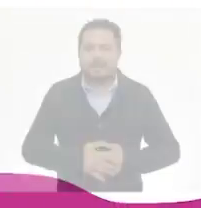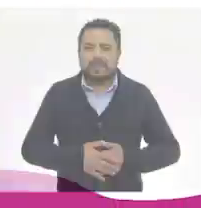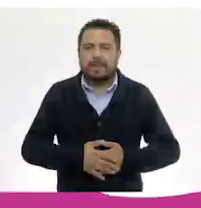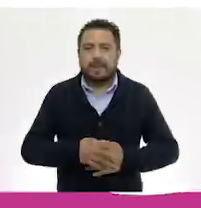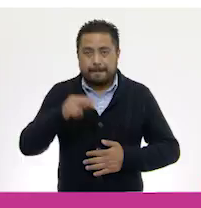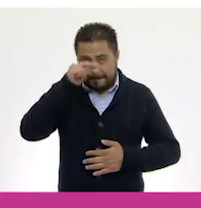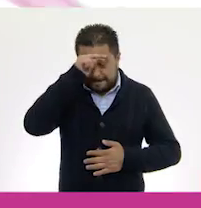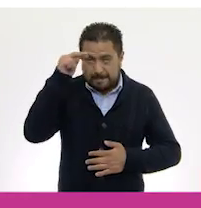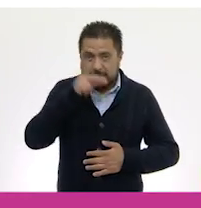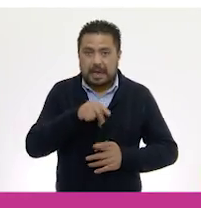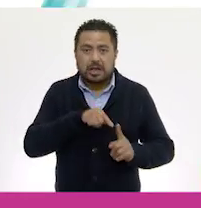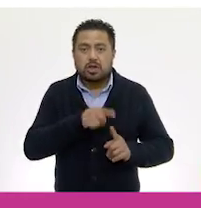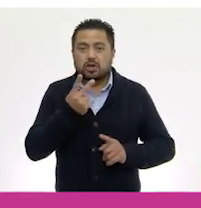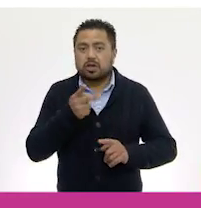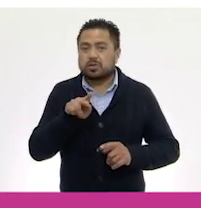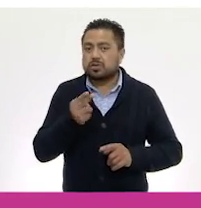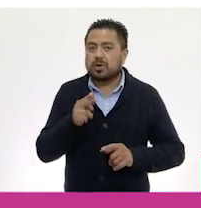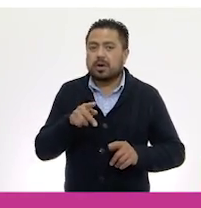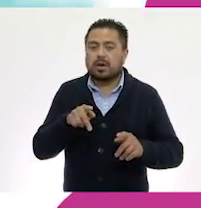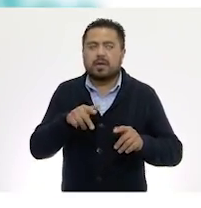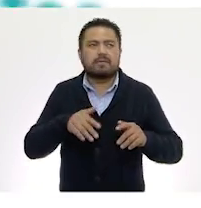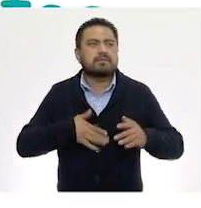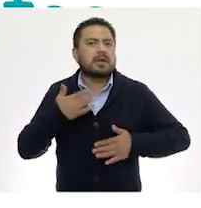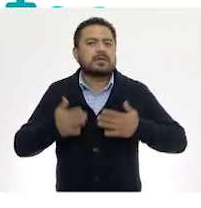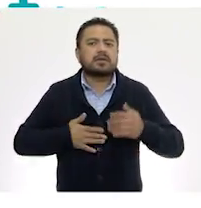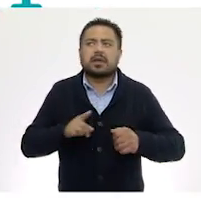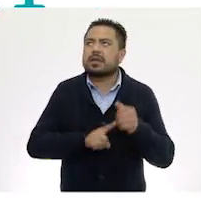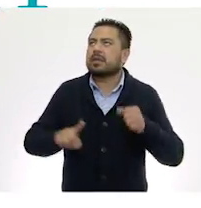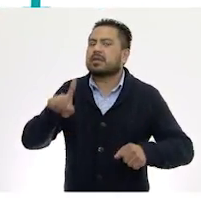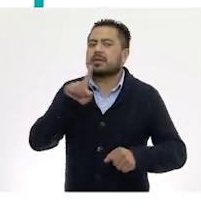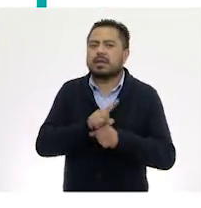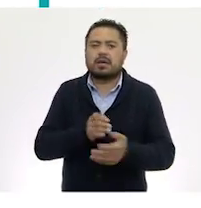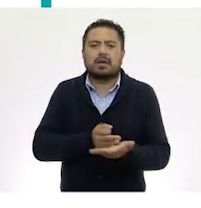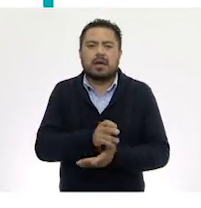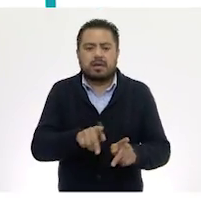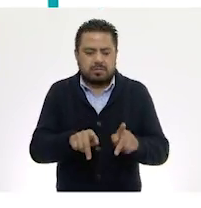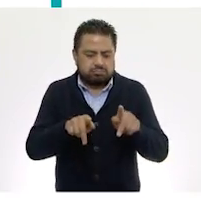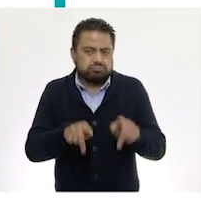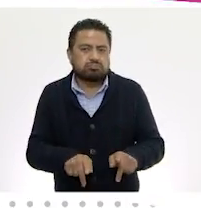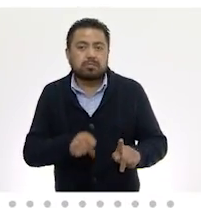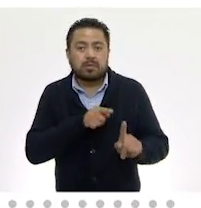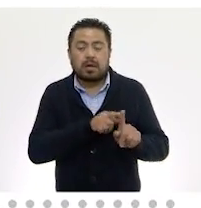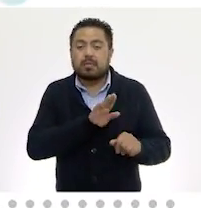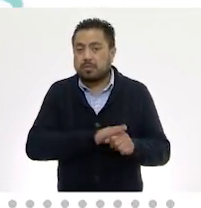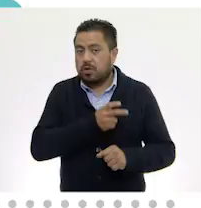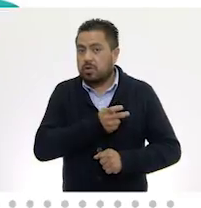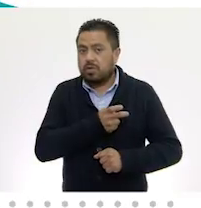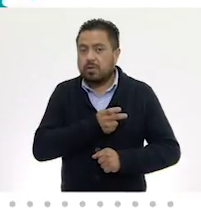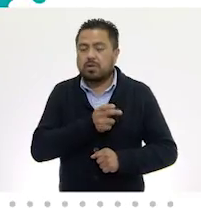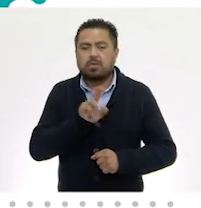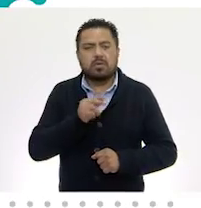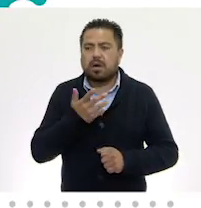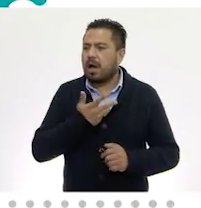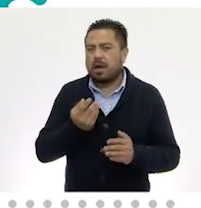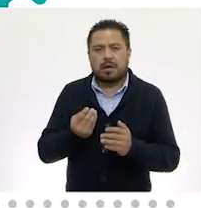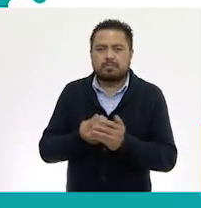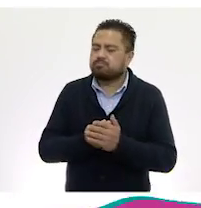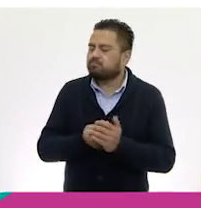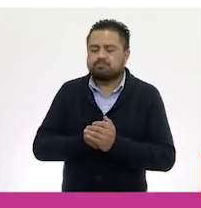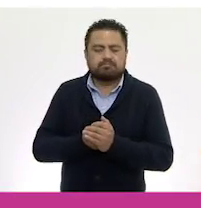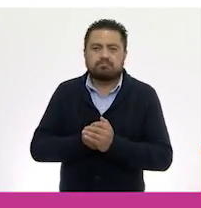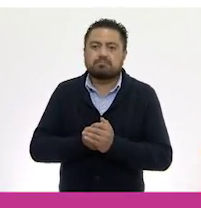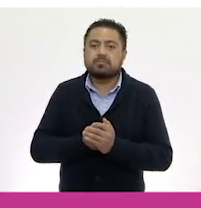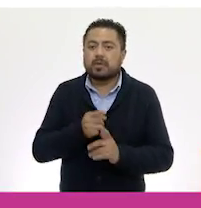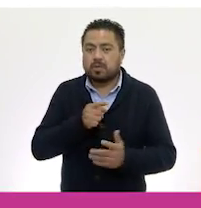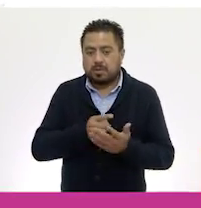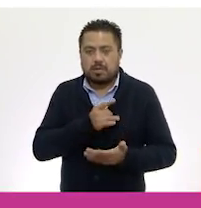En México, el 2 de noviembre festejamos el Día de los Fieles Difuntos. Por eso, no tendremos clases,